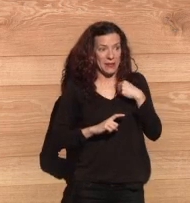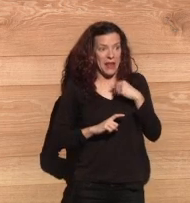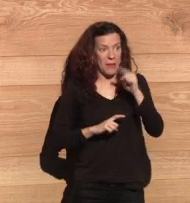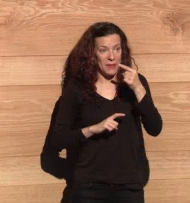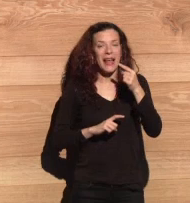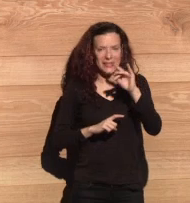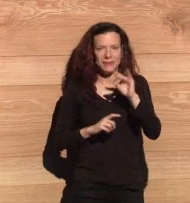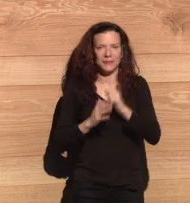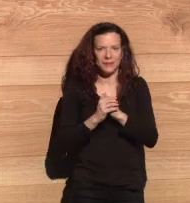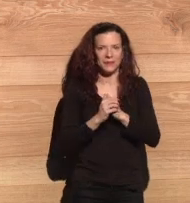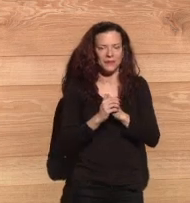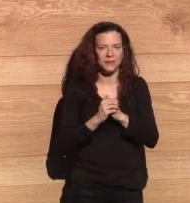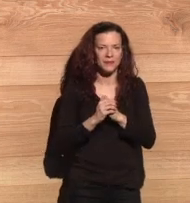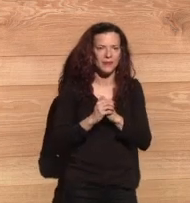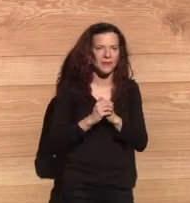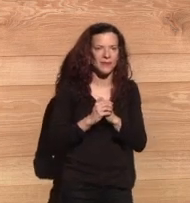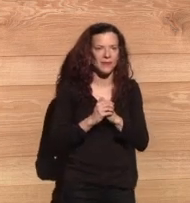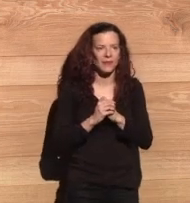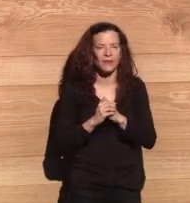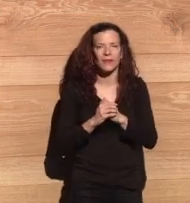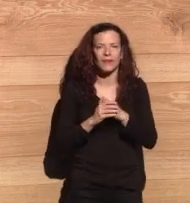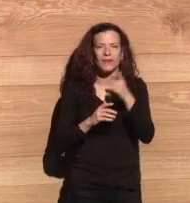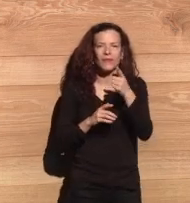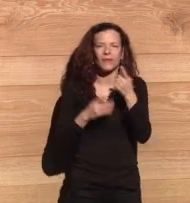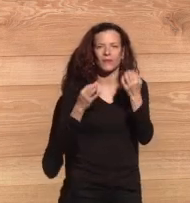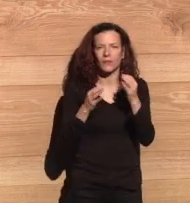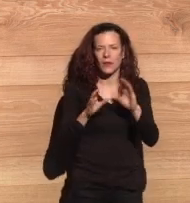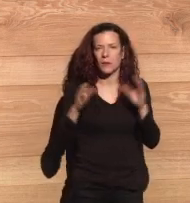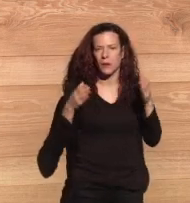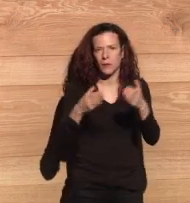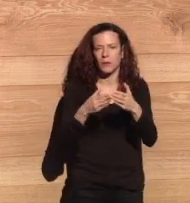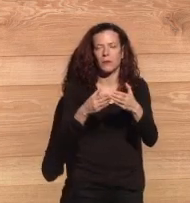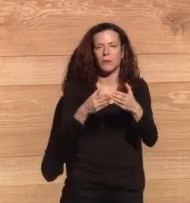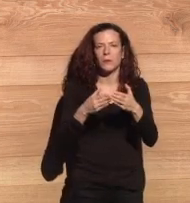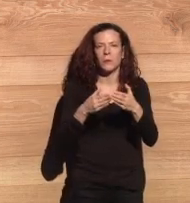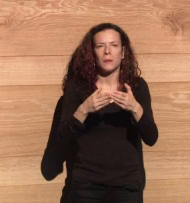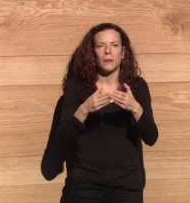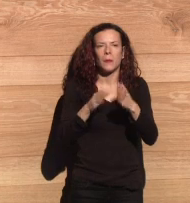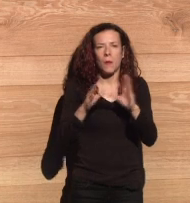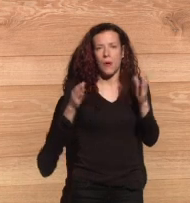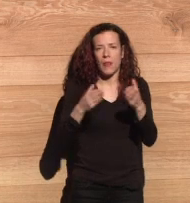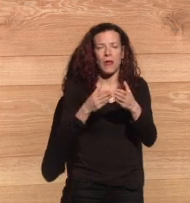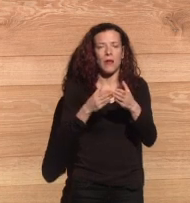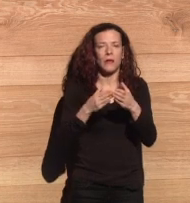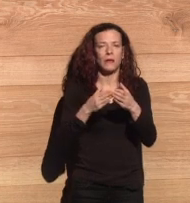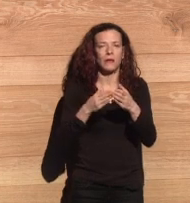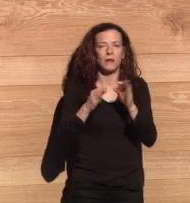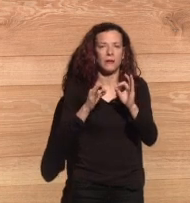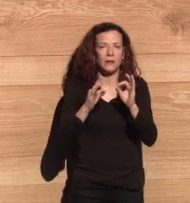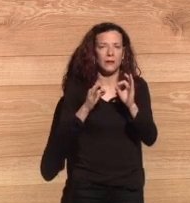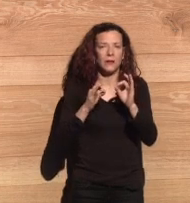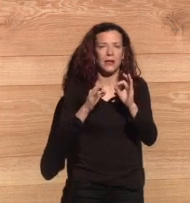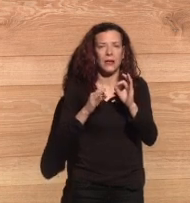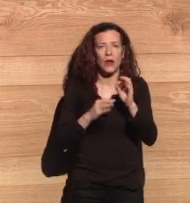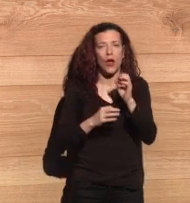primera? Aquí. Eso es una pandilla en en San Pedro